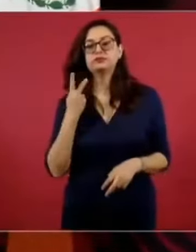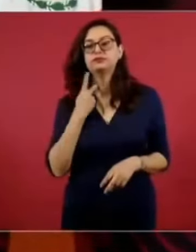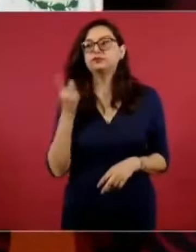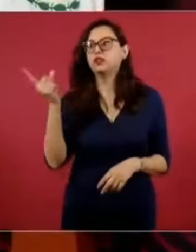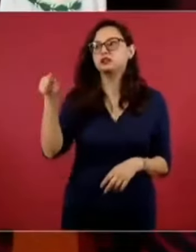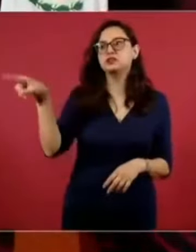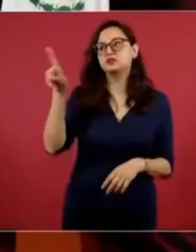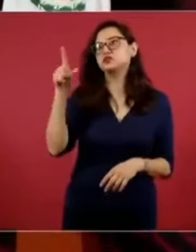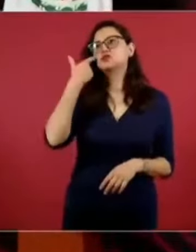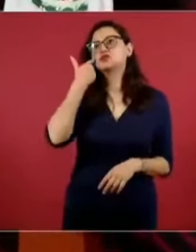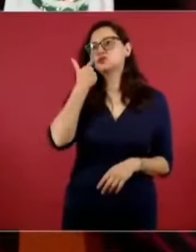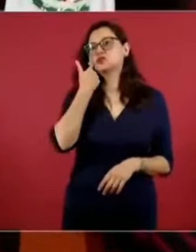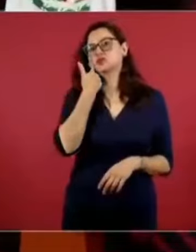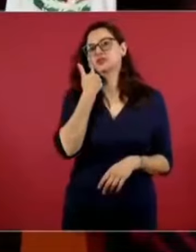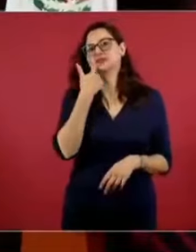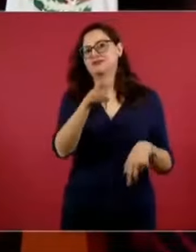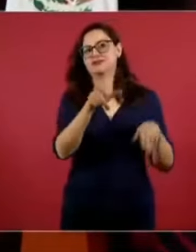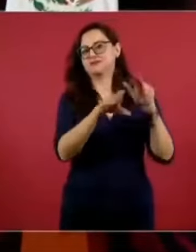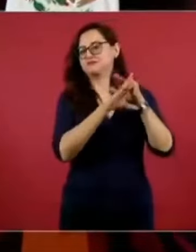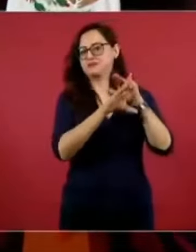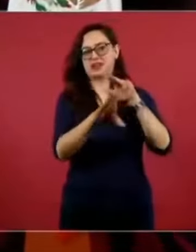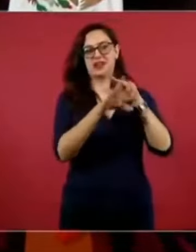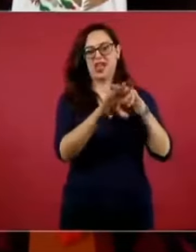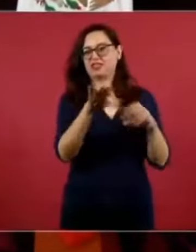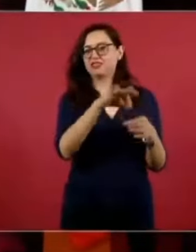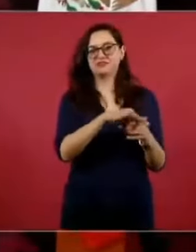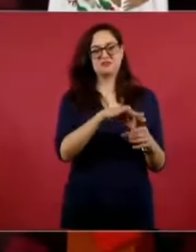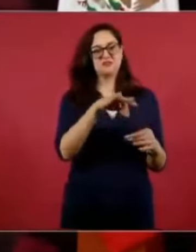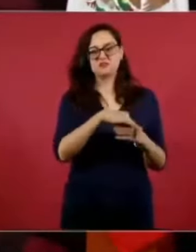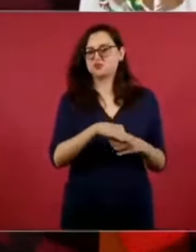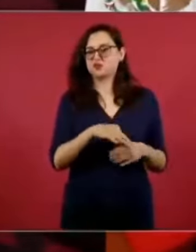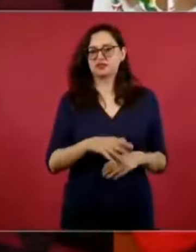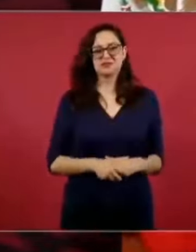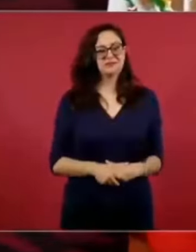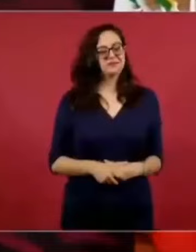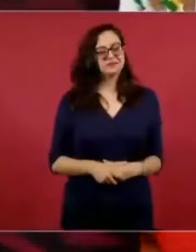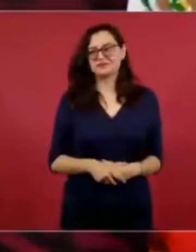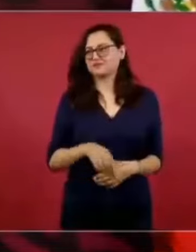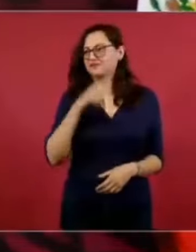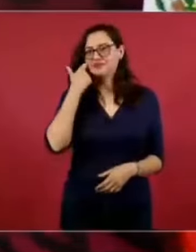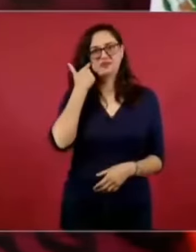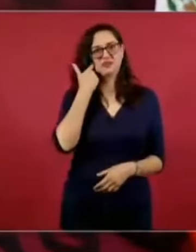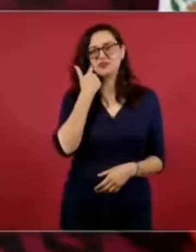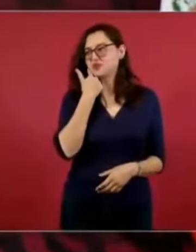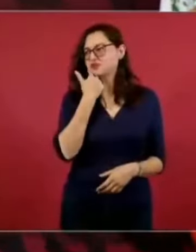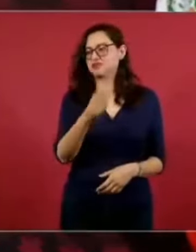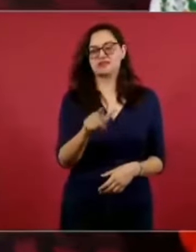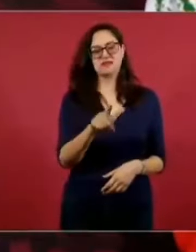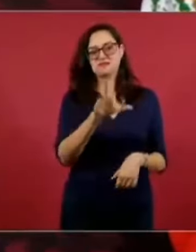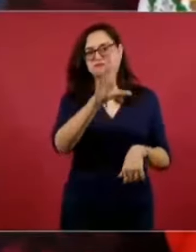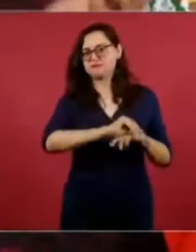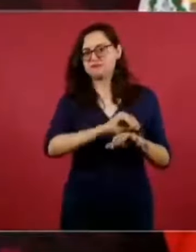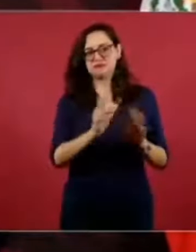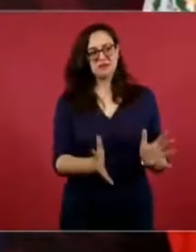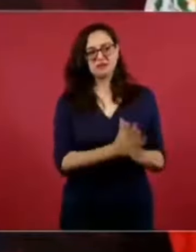quieren no quieren este los conservadores